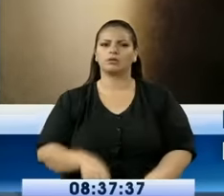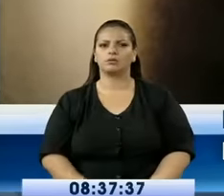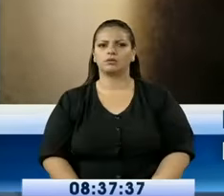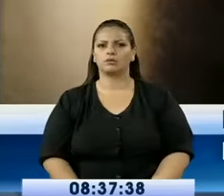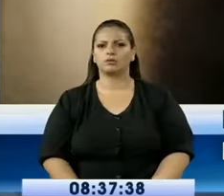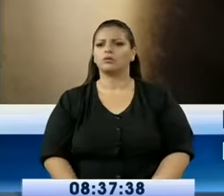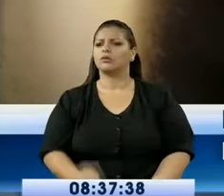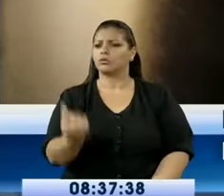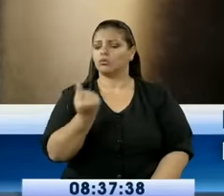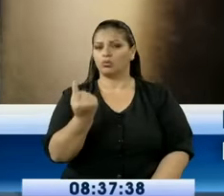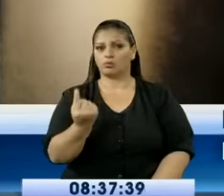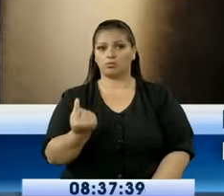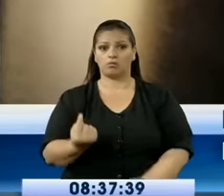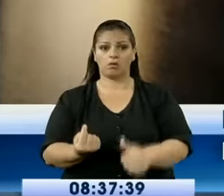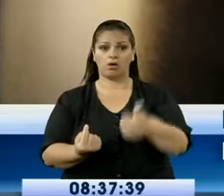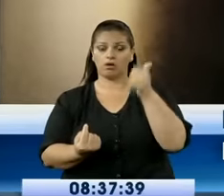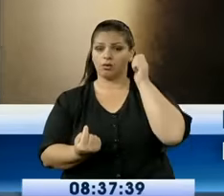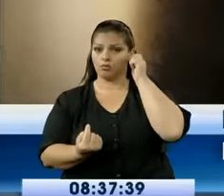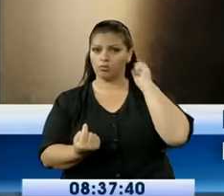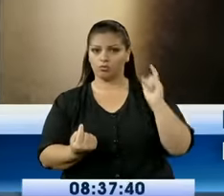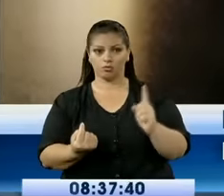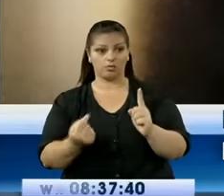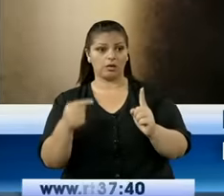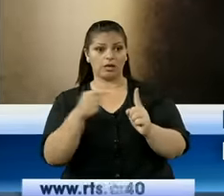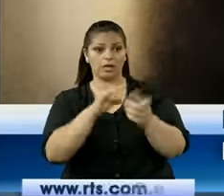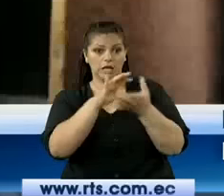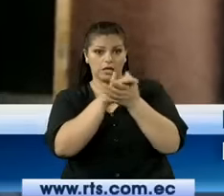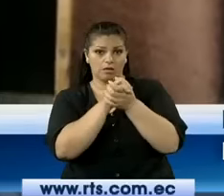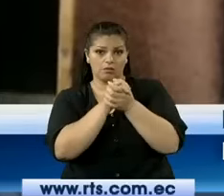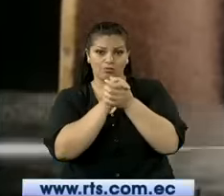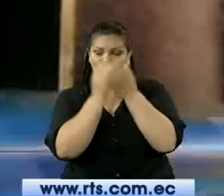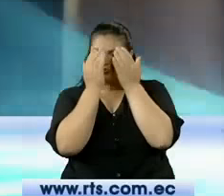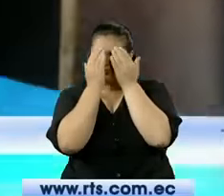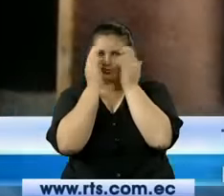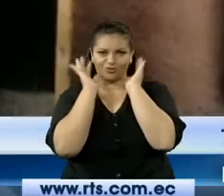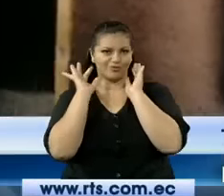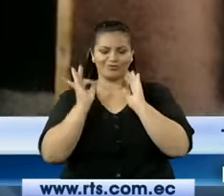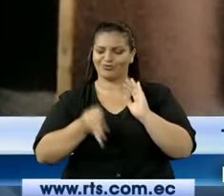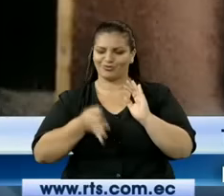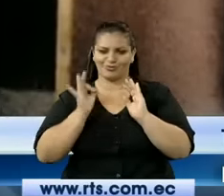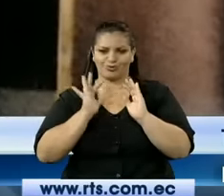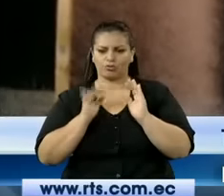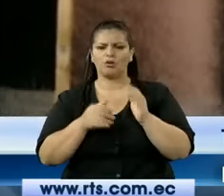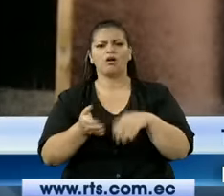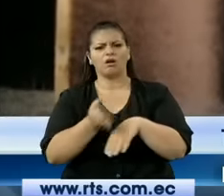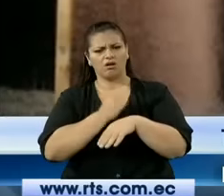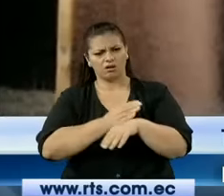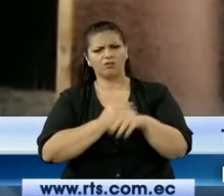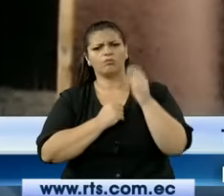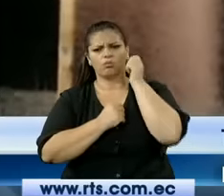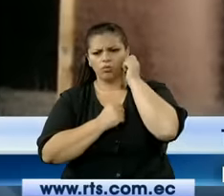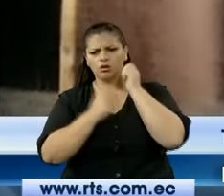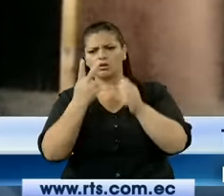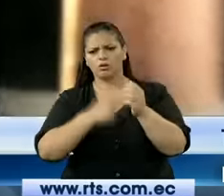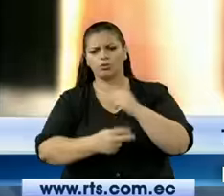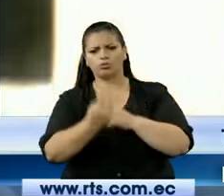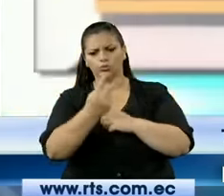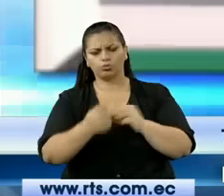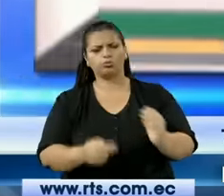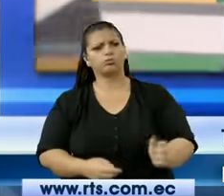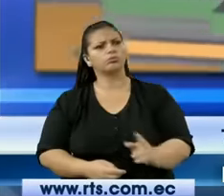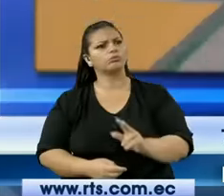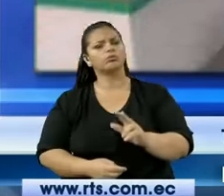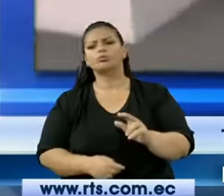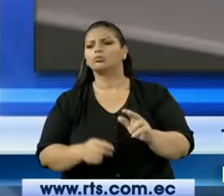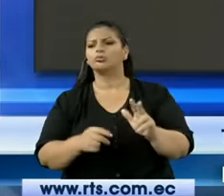su esposa, yo digo, no estoy segura. Porque ya él ha venido anteriormente con ella y con dos niños y dijo que era su esposa.